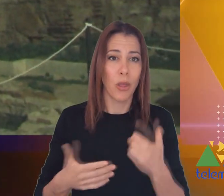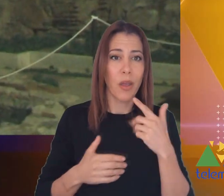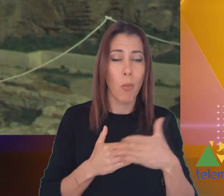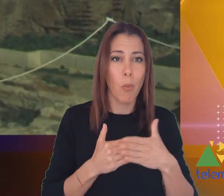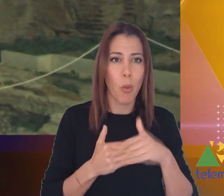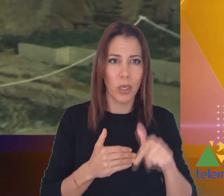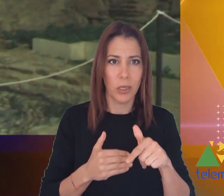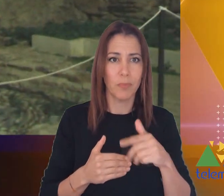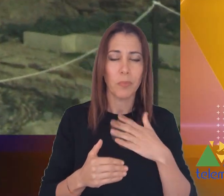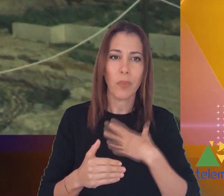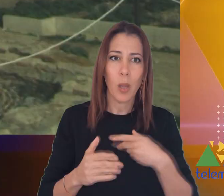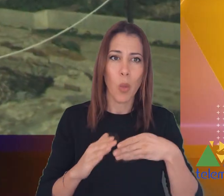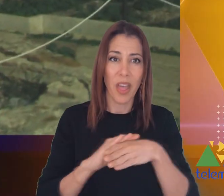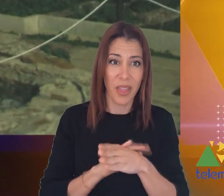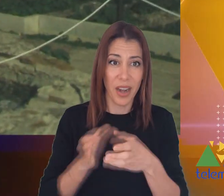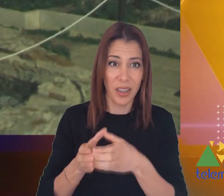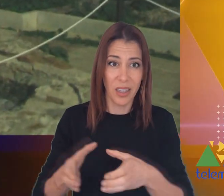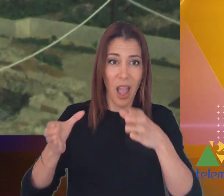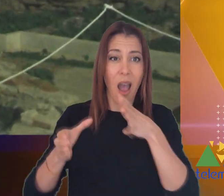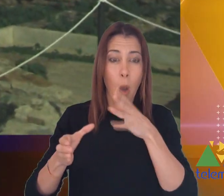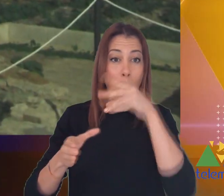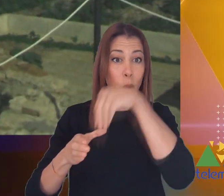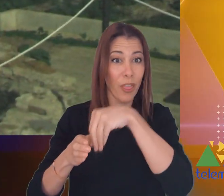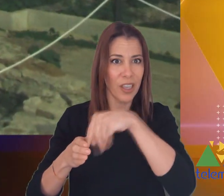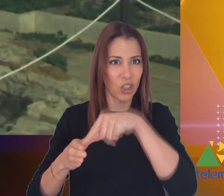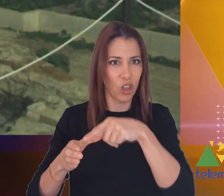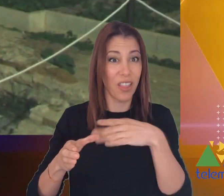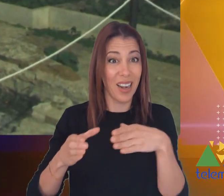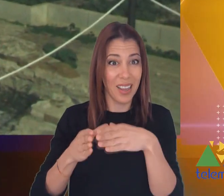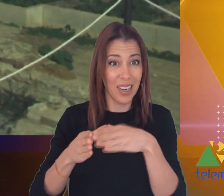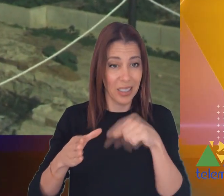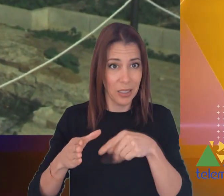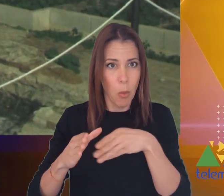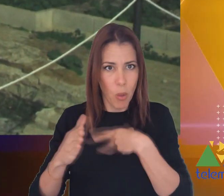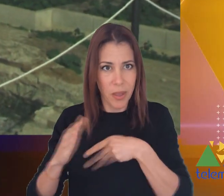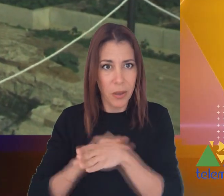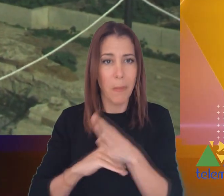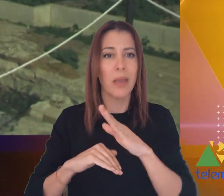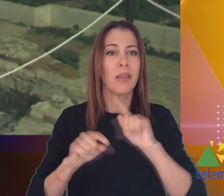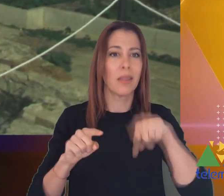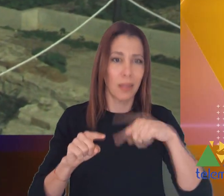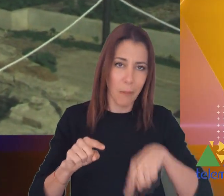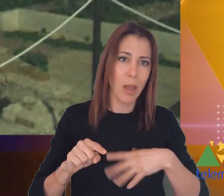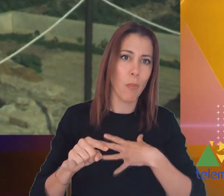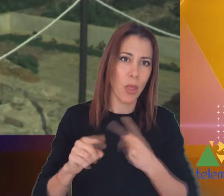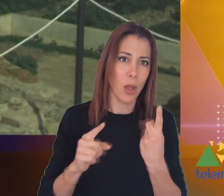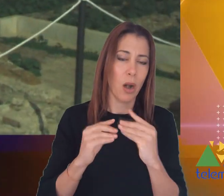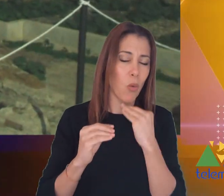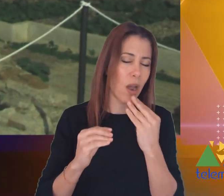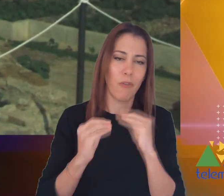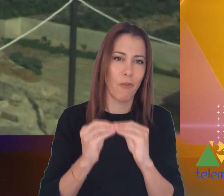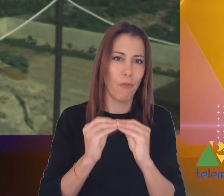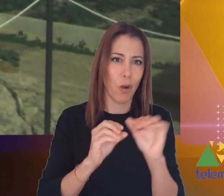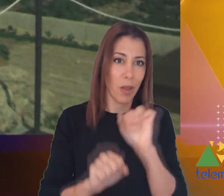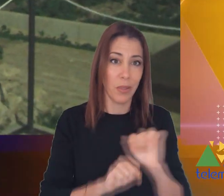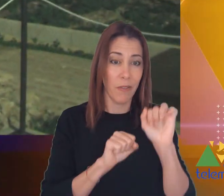podía acceder al aljibe desde el interior de la iglesia y de alguna manera defender la ciudad. También cuando